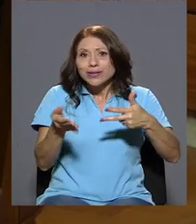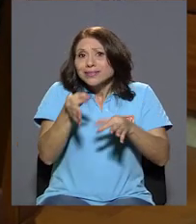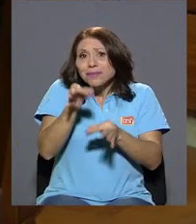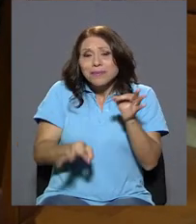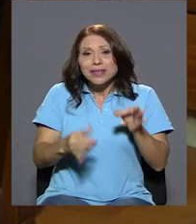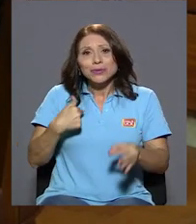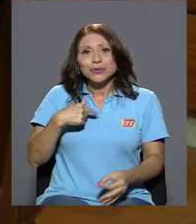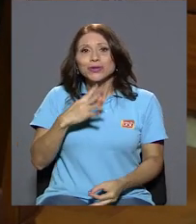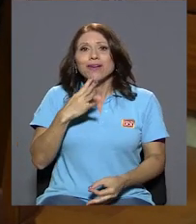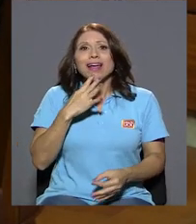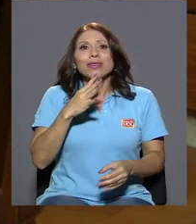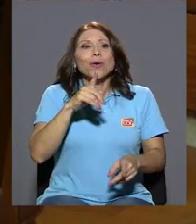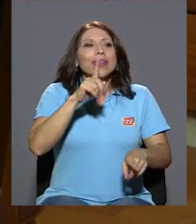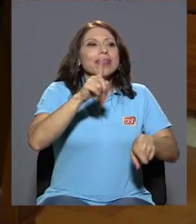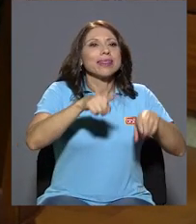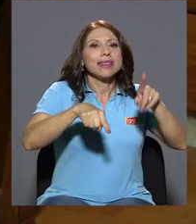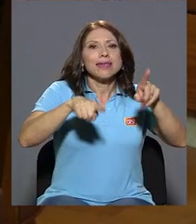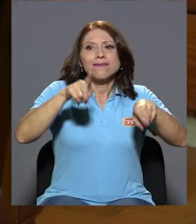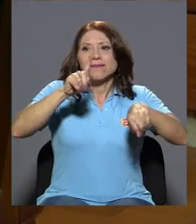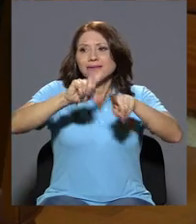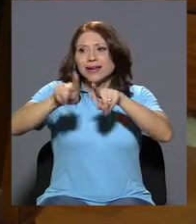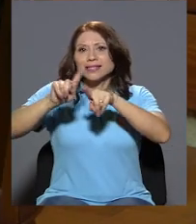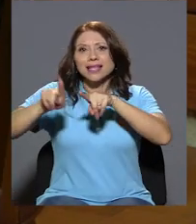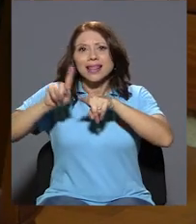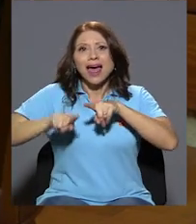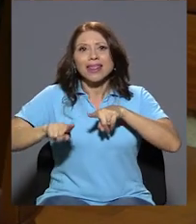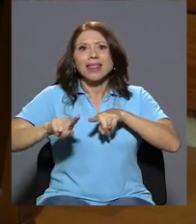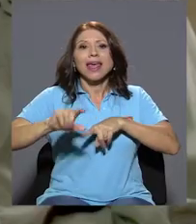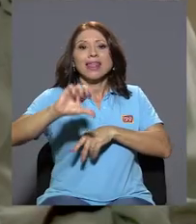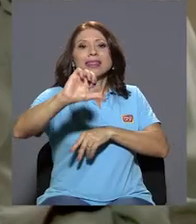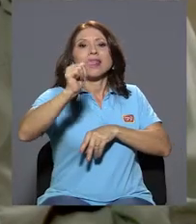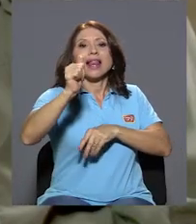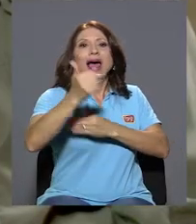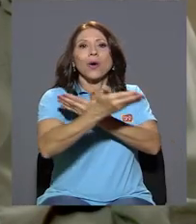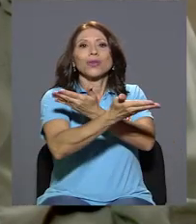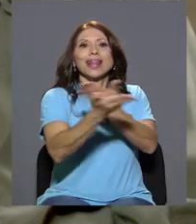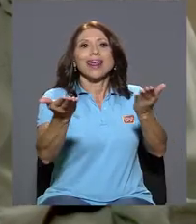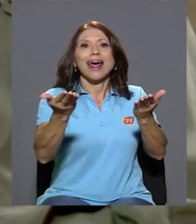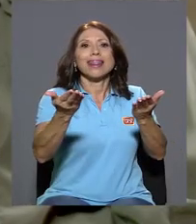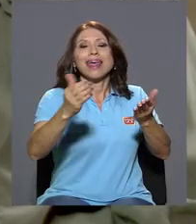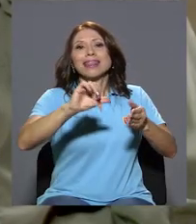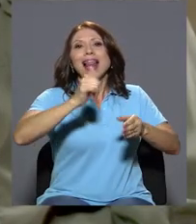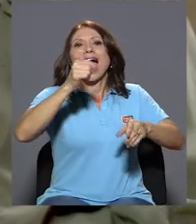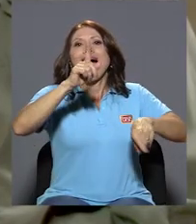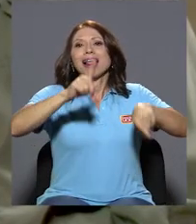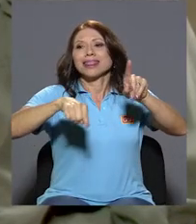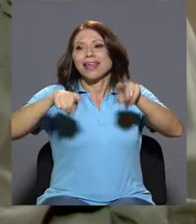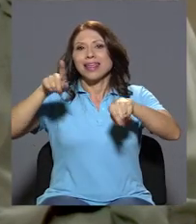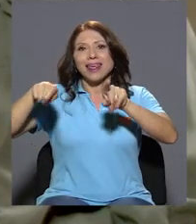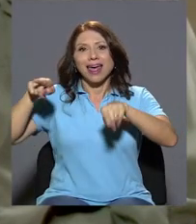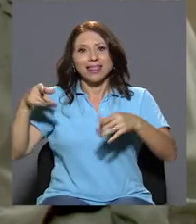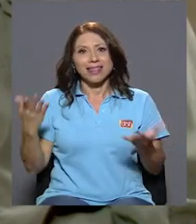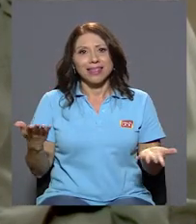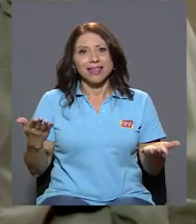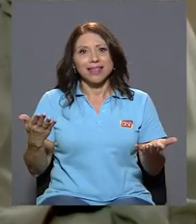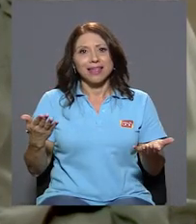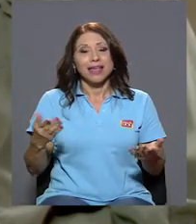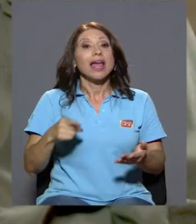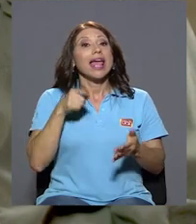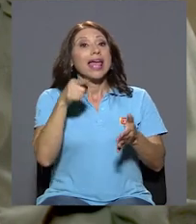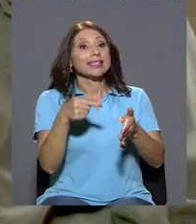simplemente de la diversidad de la otra edad de la alteridad y